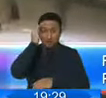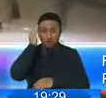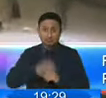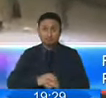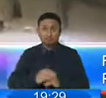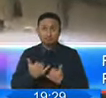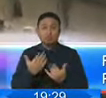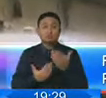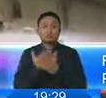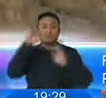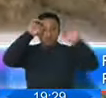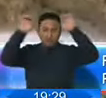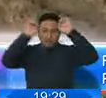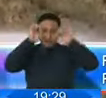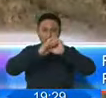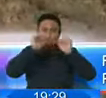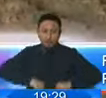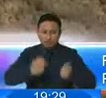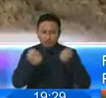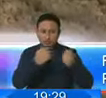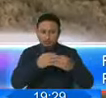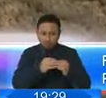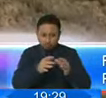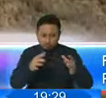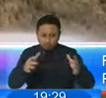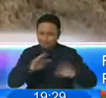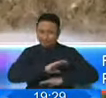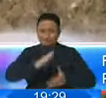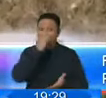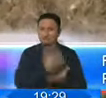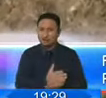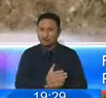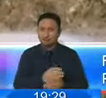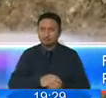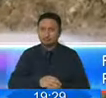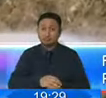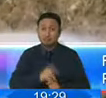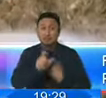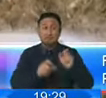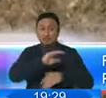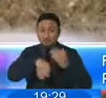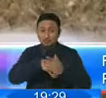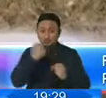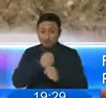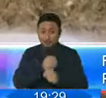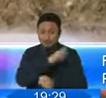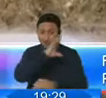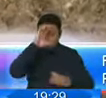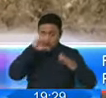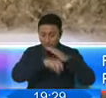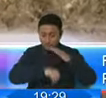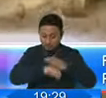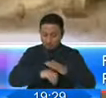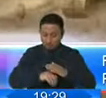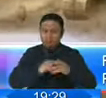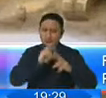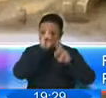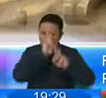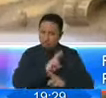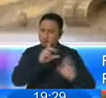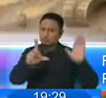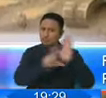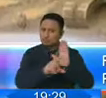diseñan estrategias para evitar siga expandiéndose y aspiran que todos quienes se dedican a la minería lo hagan enmarcados en